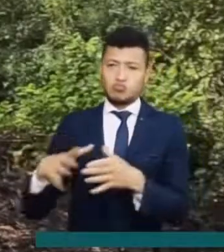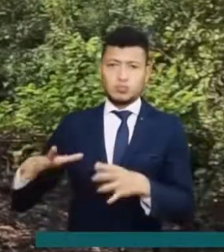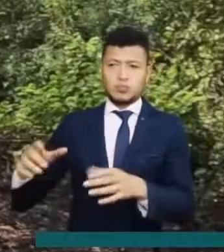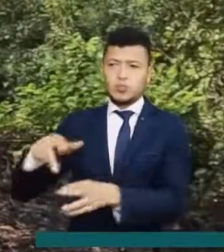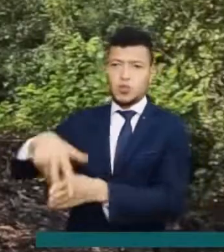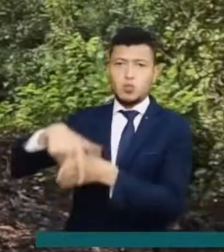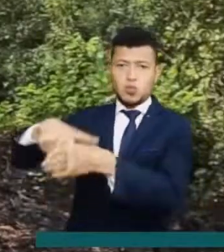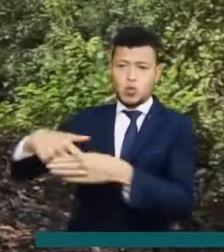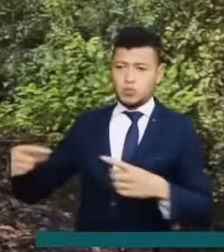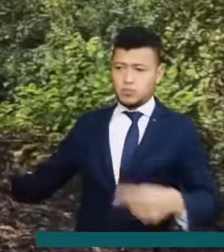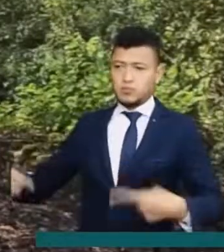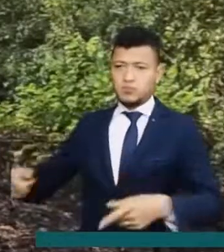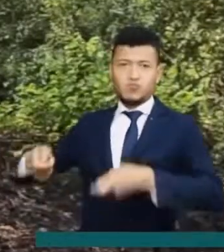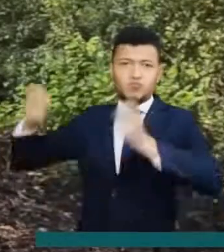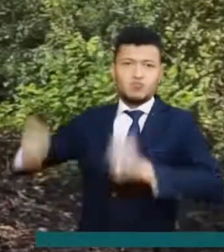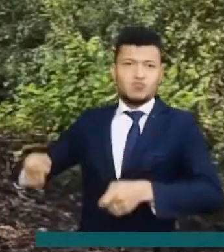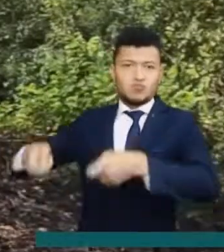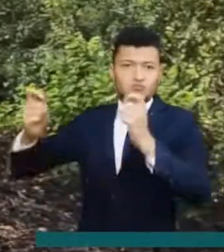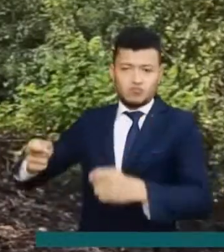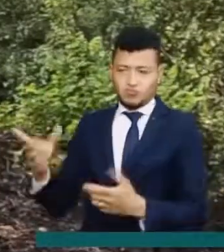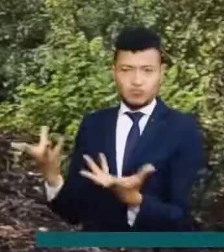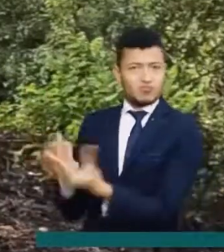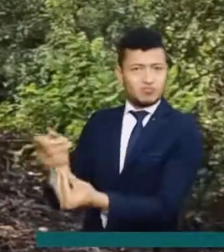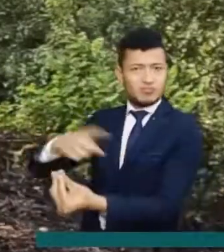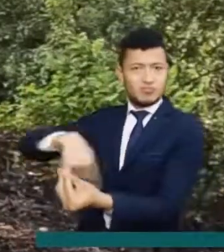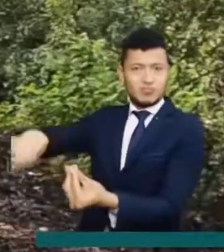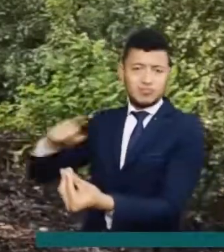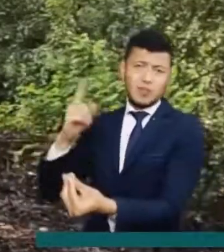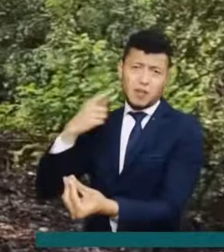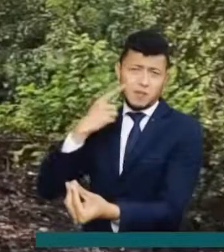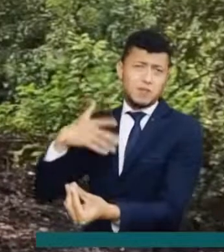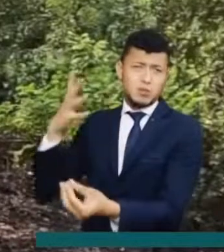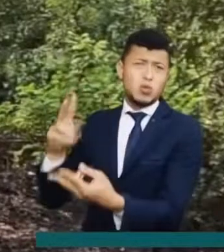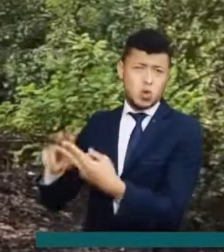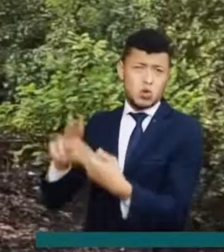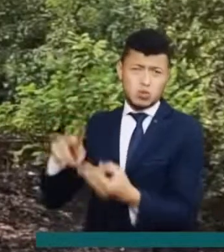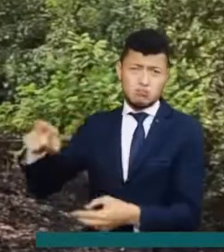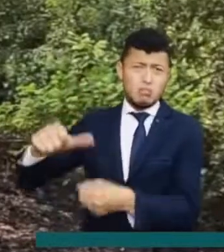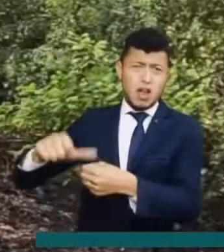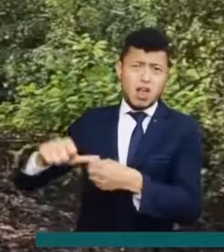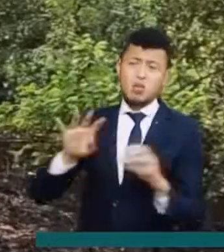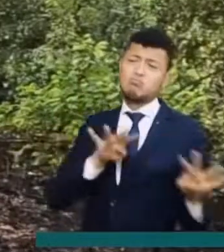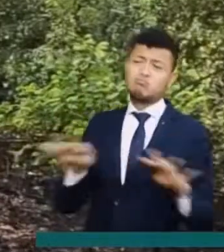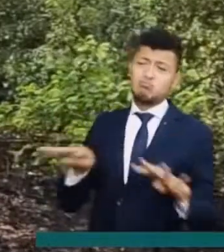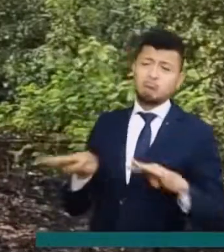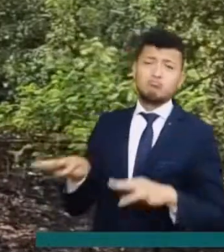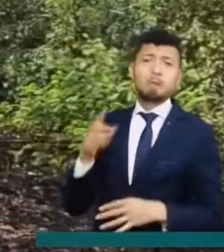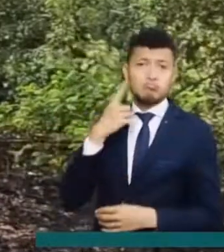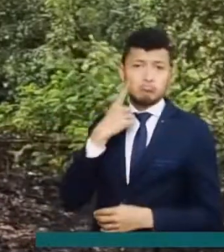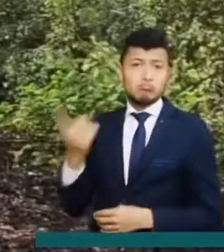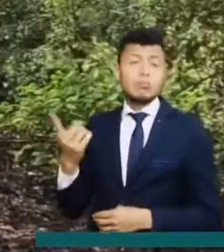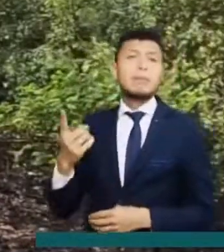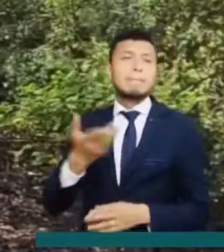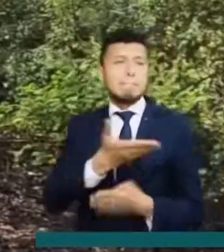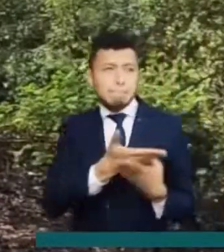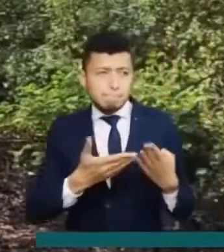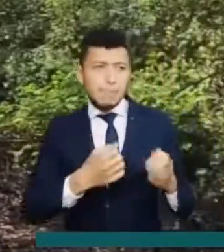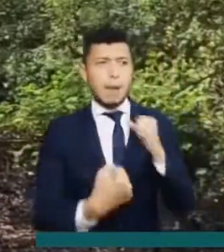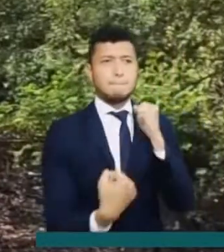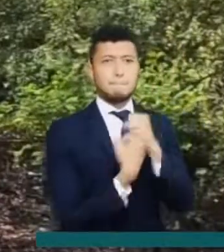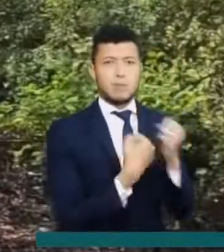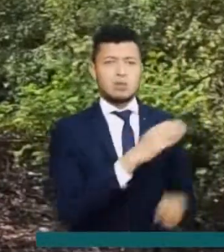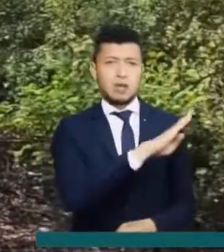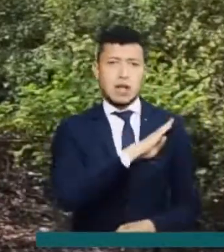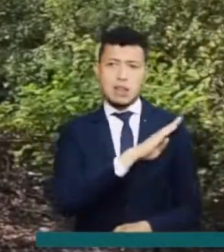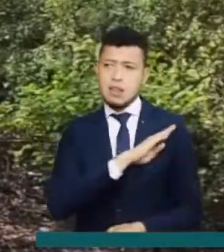El gremio de conductores de vehículos de tracción animal o carromuleros, como son conocidos popularmente en Arauca, piden el apoyo de la